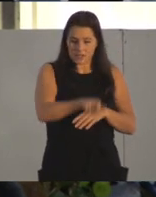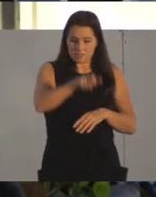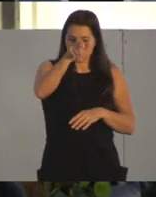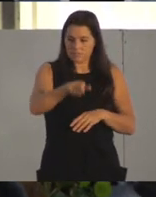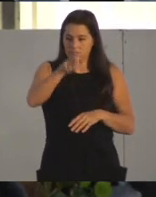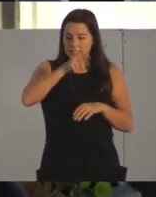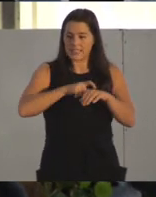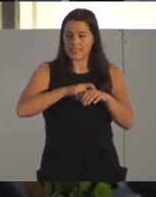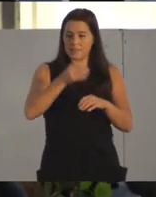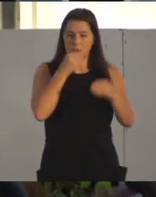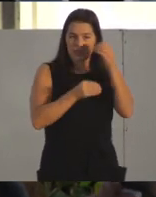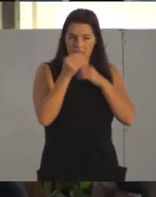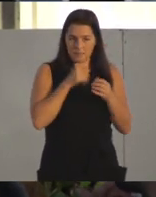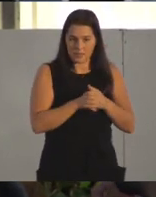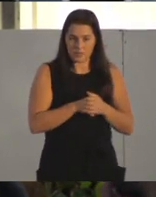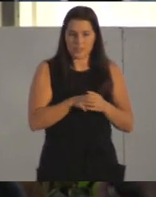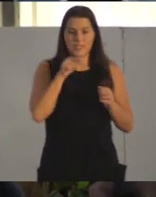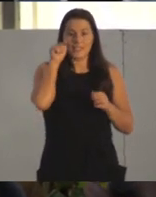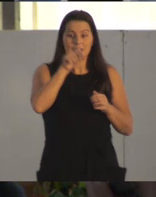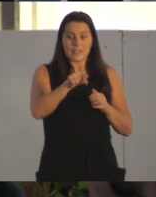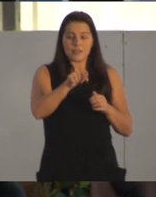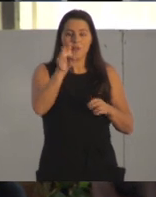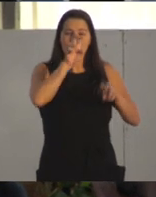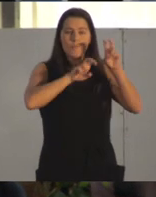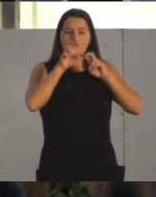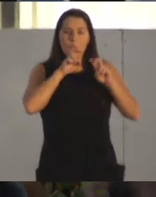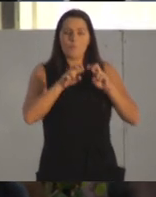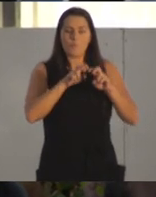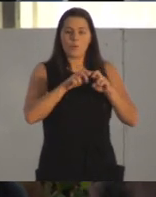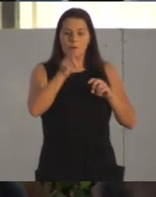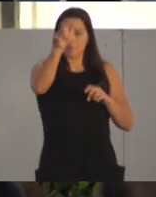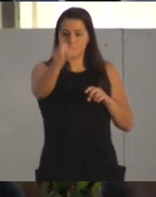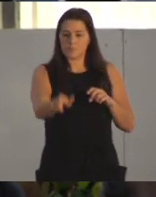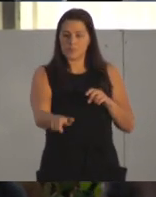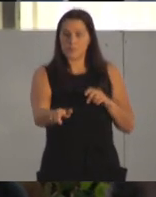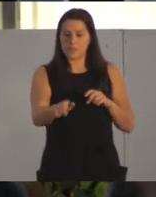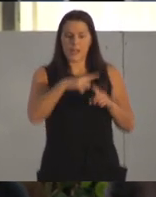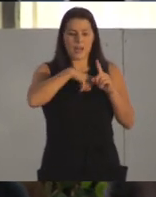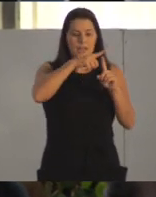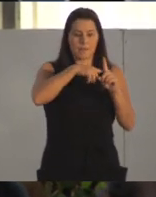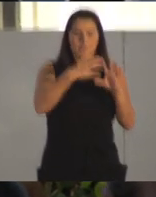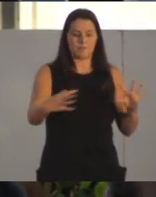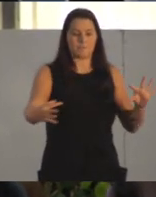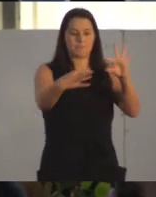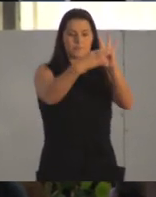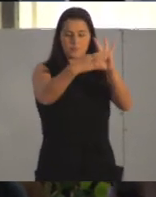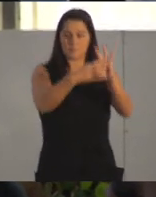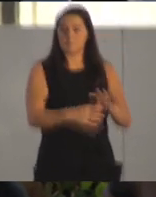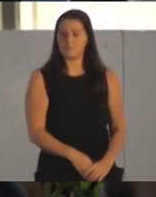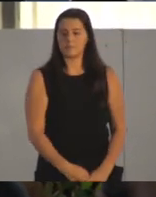alimentos, y englobásemos a cada usuario en cada nivel.